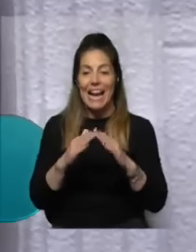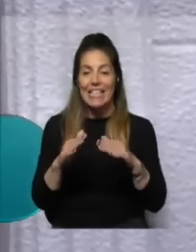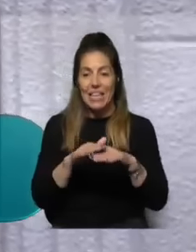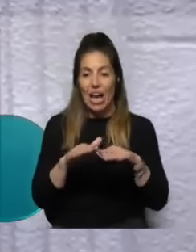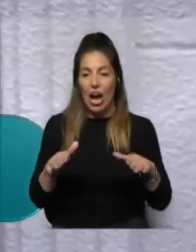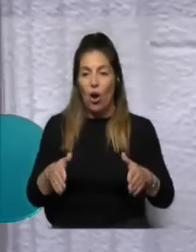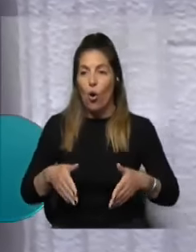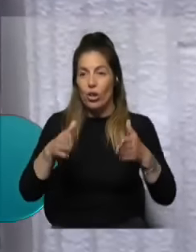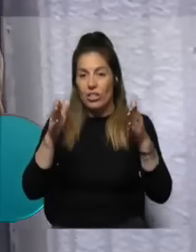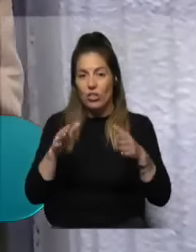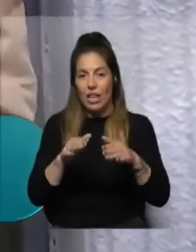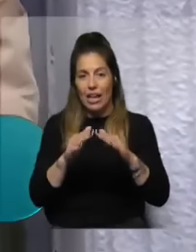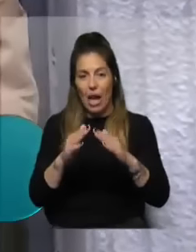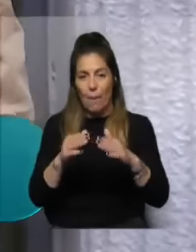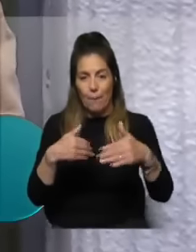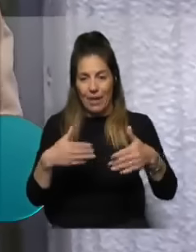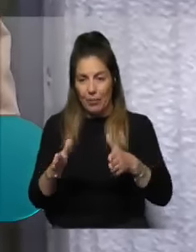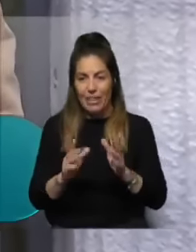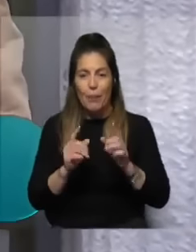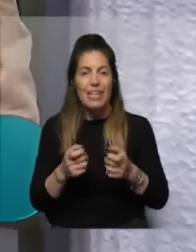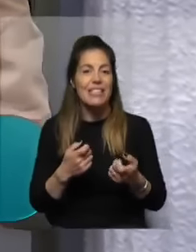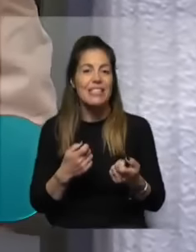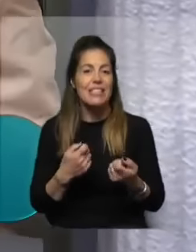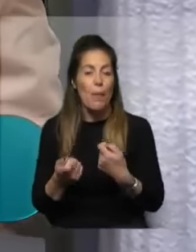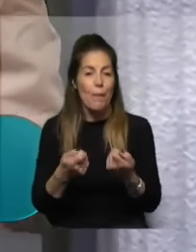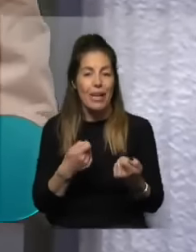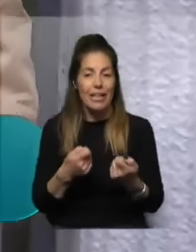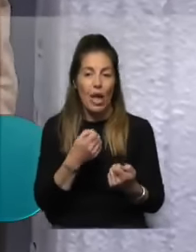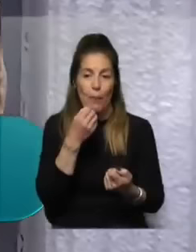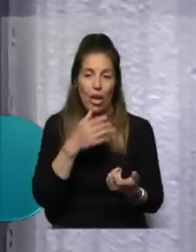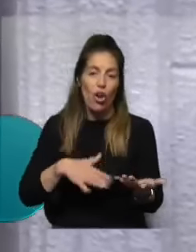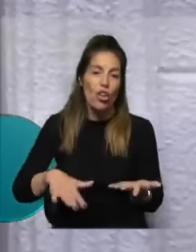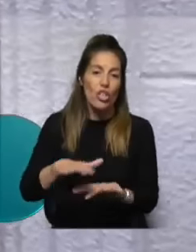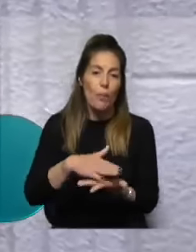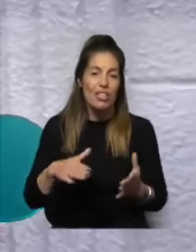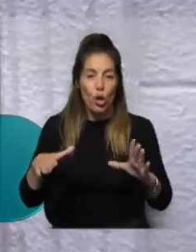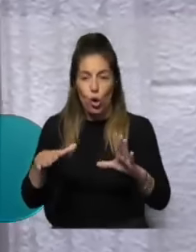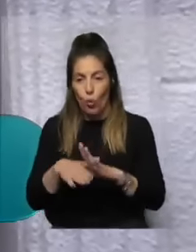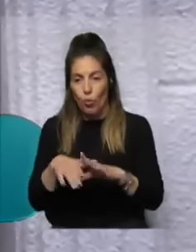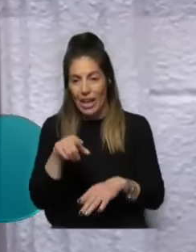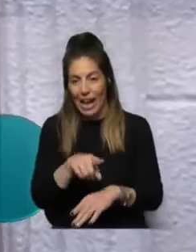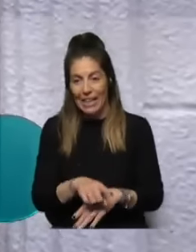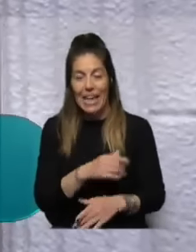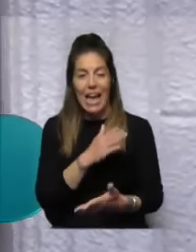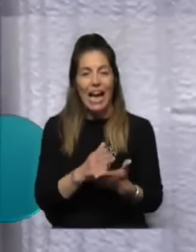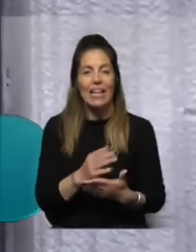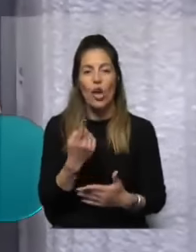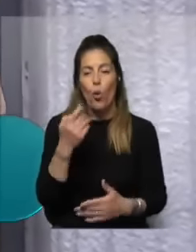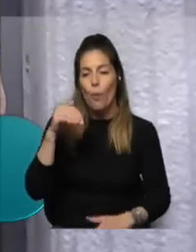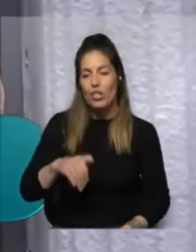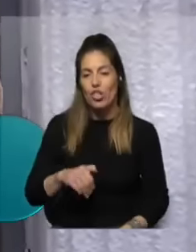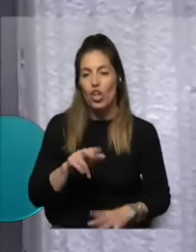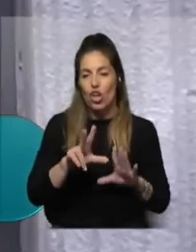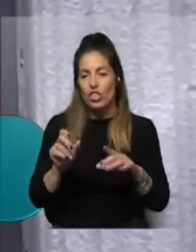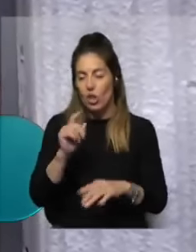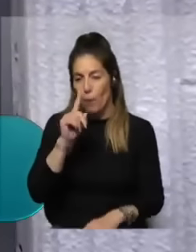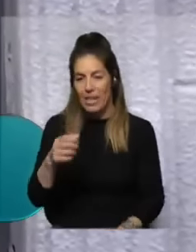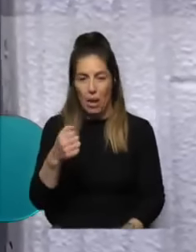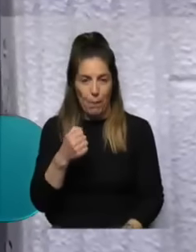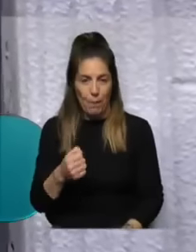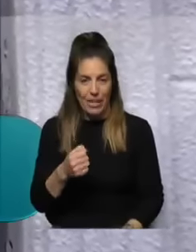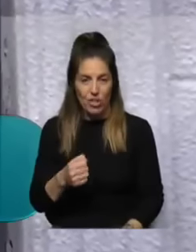edificios, apartamentos y eso. También se presta para la mejora de los espacios comunes. Ahí el monto es hasta 1.800.000 pesos en el total, digamos,